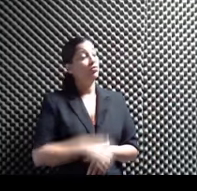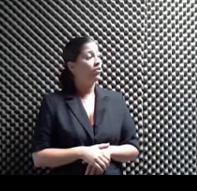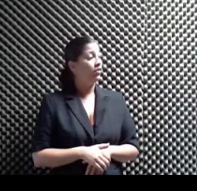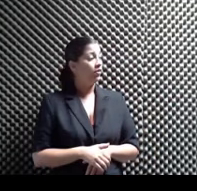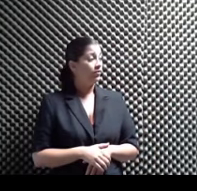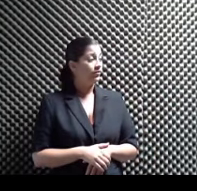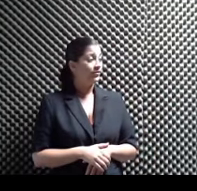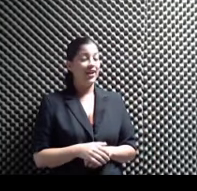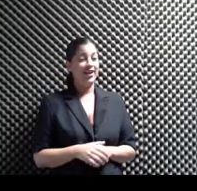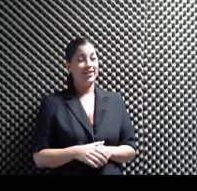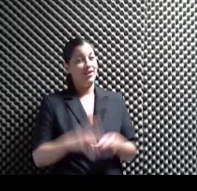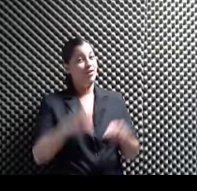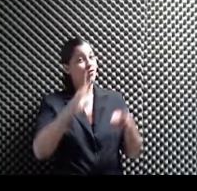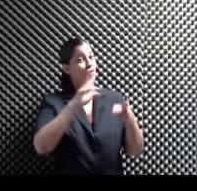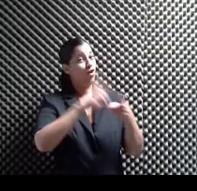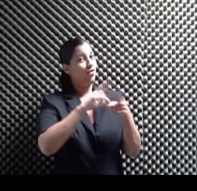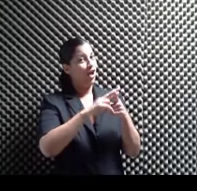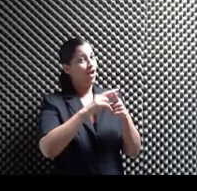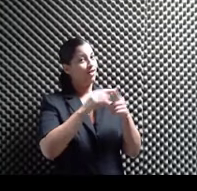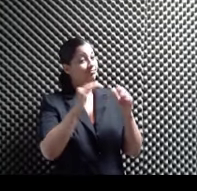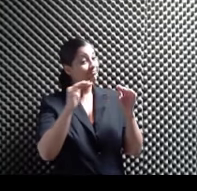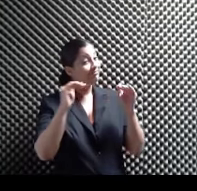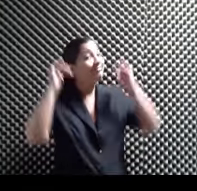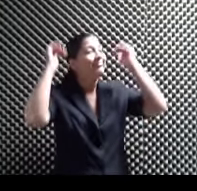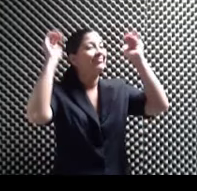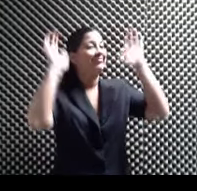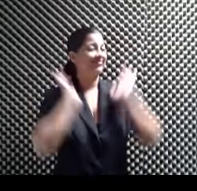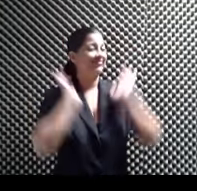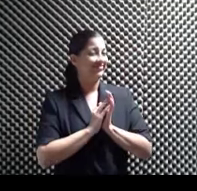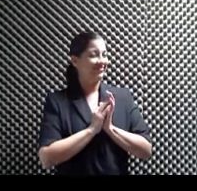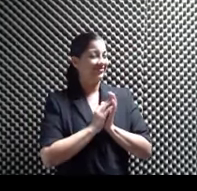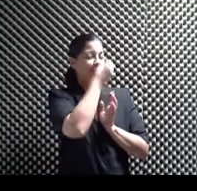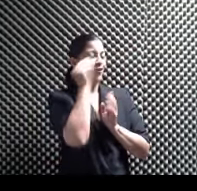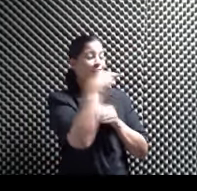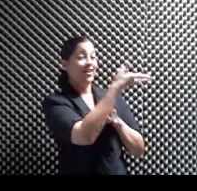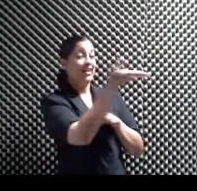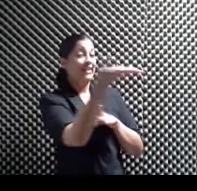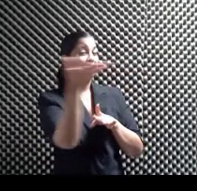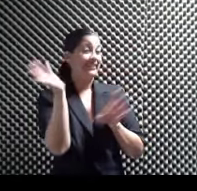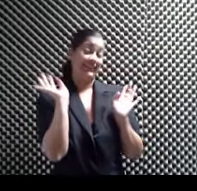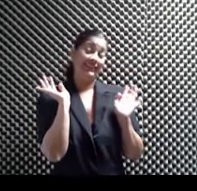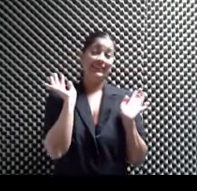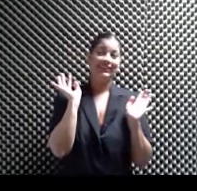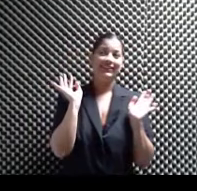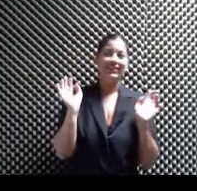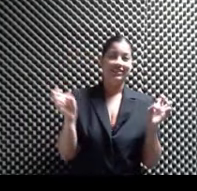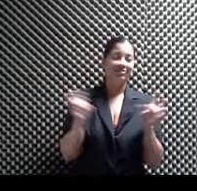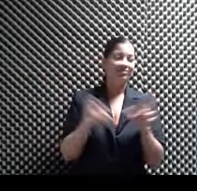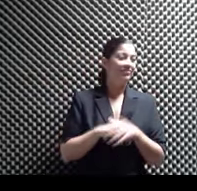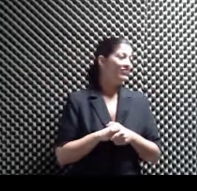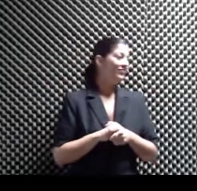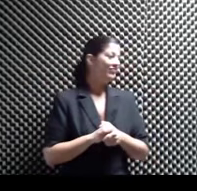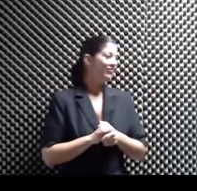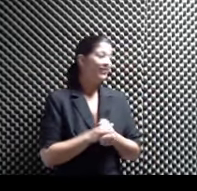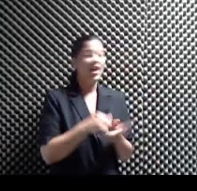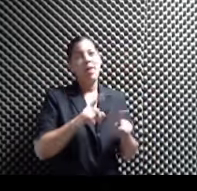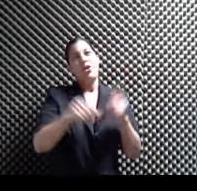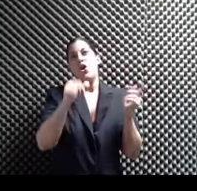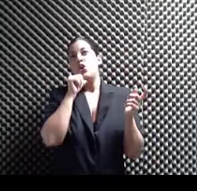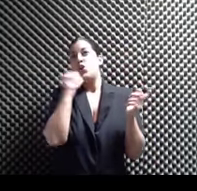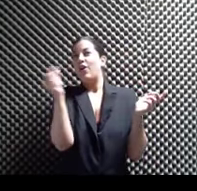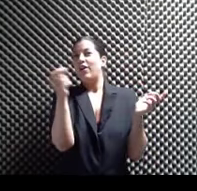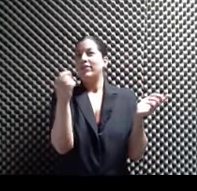florido Es un más elevado Oh my god Florido Acaba de decir florido Pero no es una obra Que sea vulgar Ni nada por